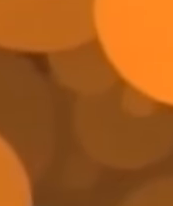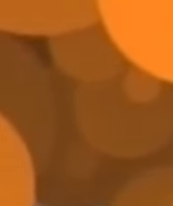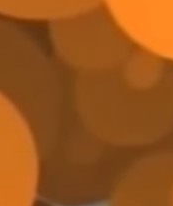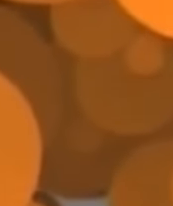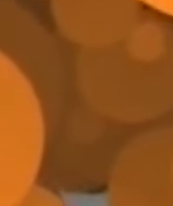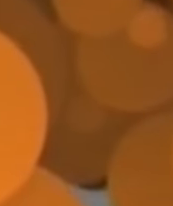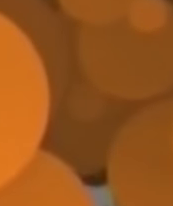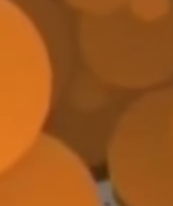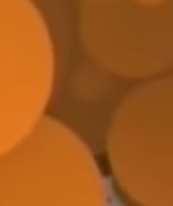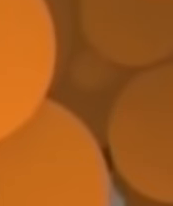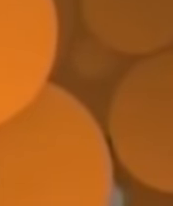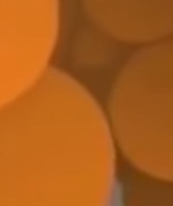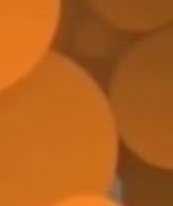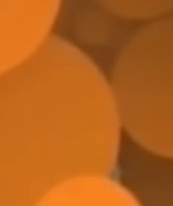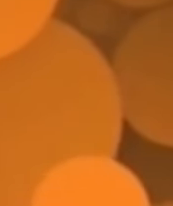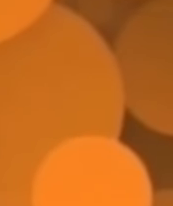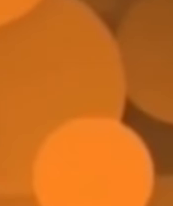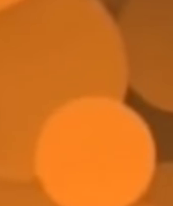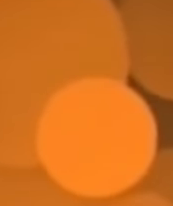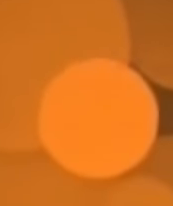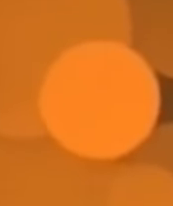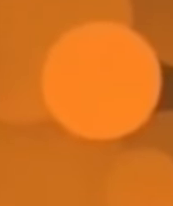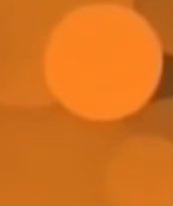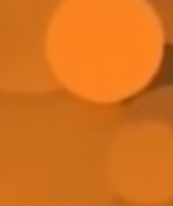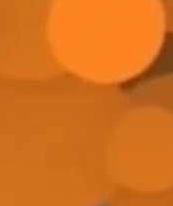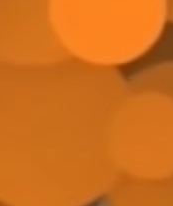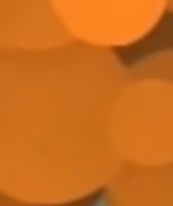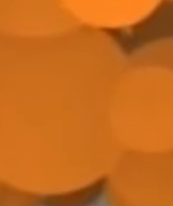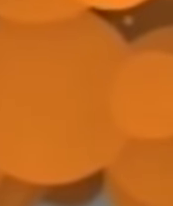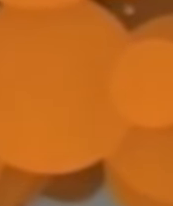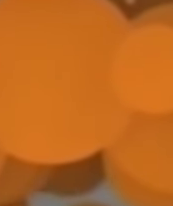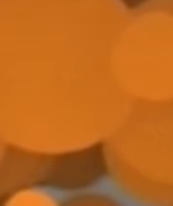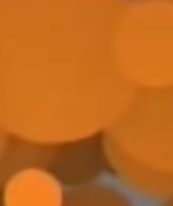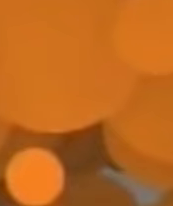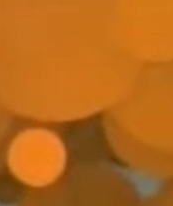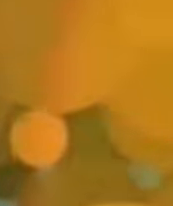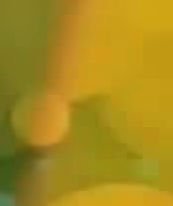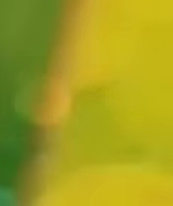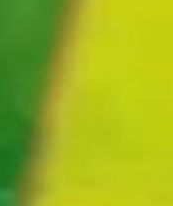Telecaribe, 30 años de historias.